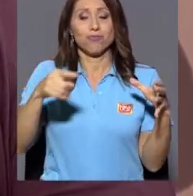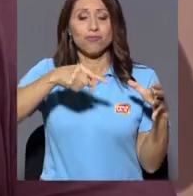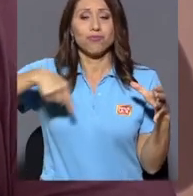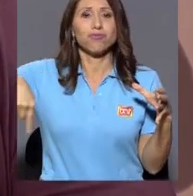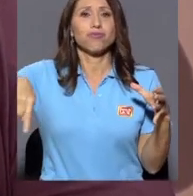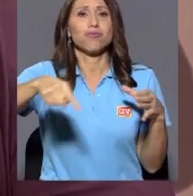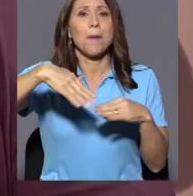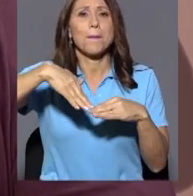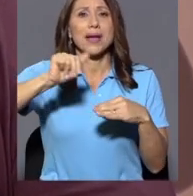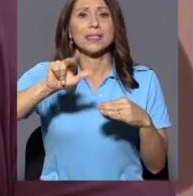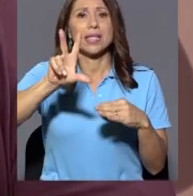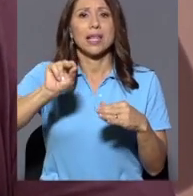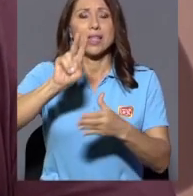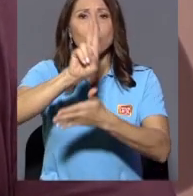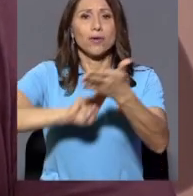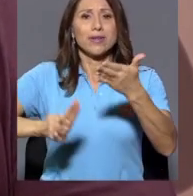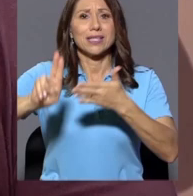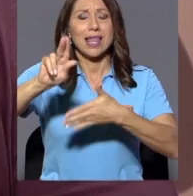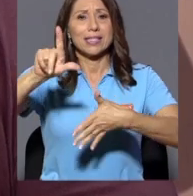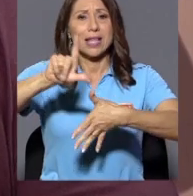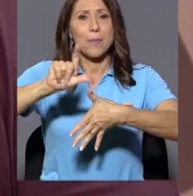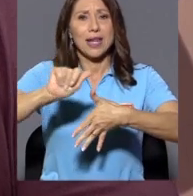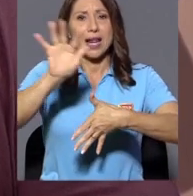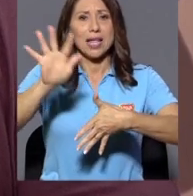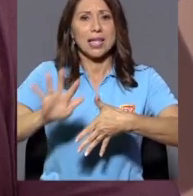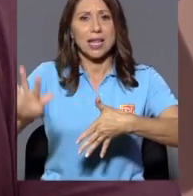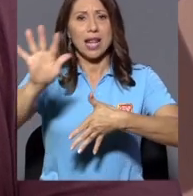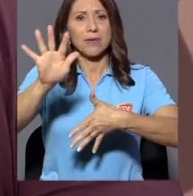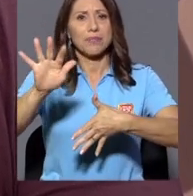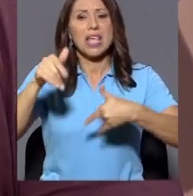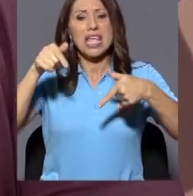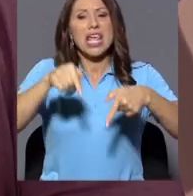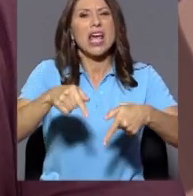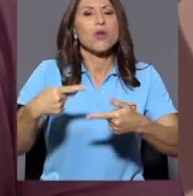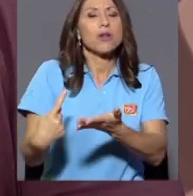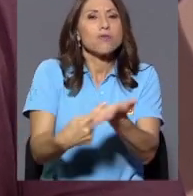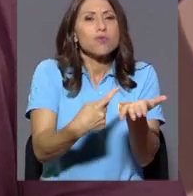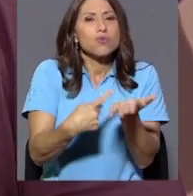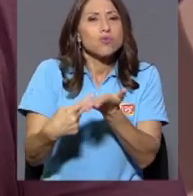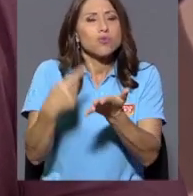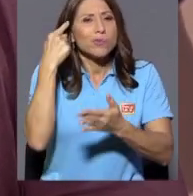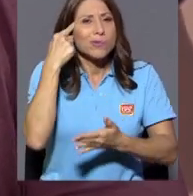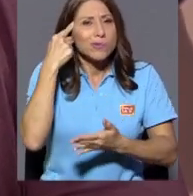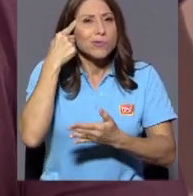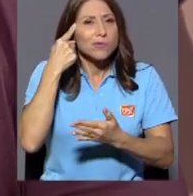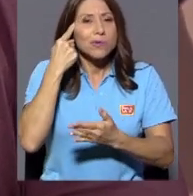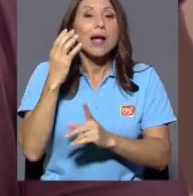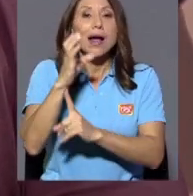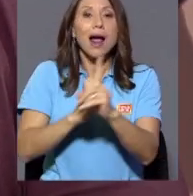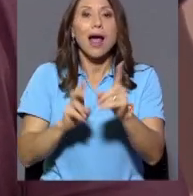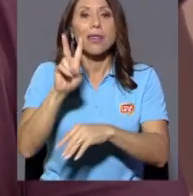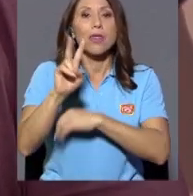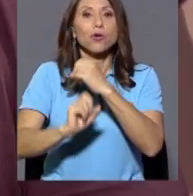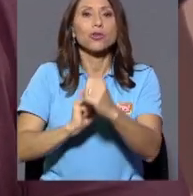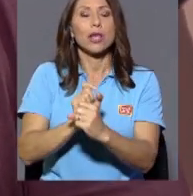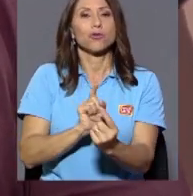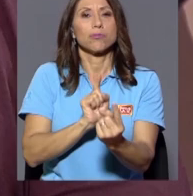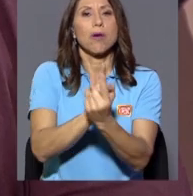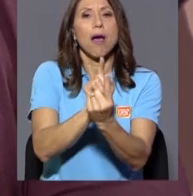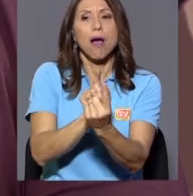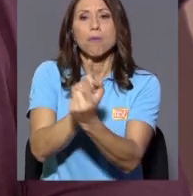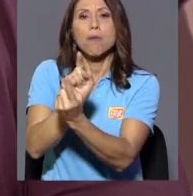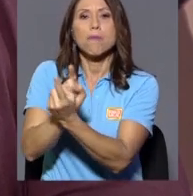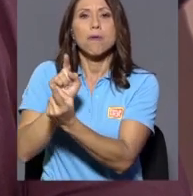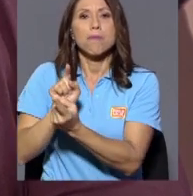más de 30 universidades de toda la américa latina y el caribe que nos tiene en la reflexión en el debate y en un encuentro cada dos años